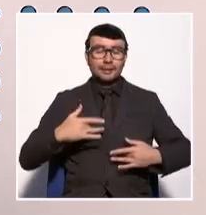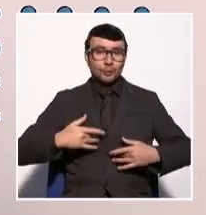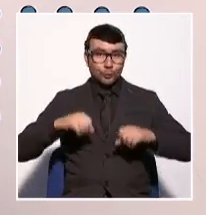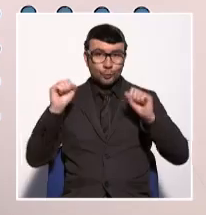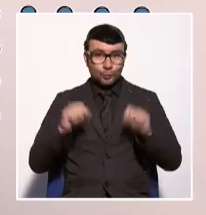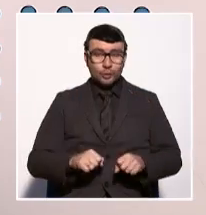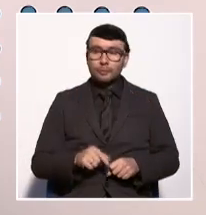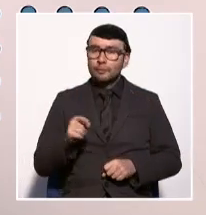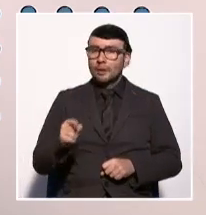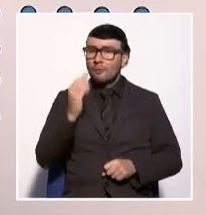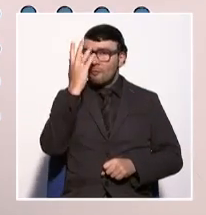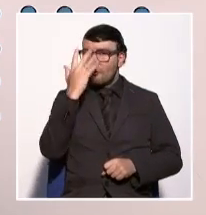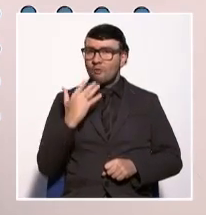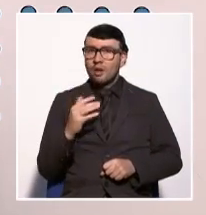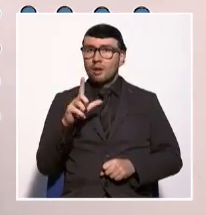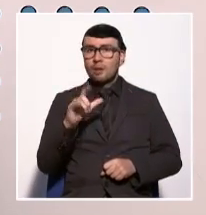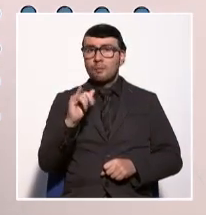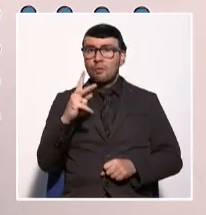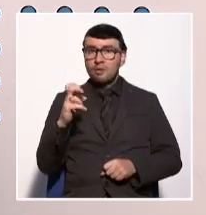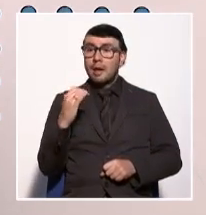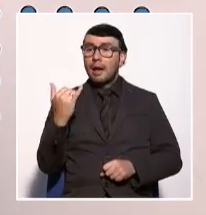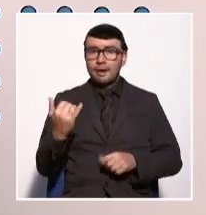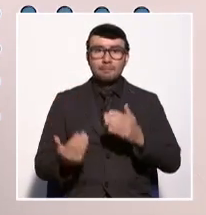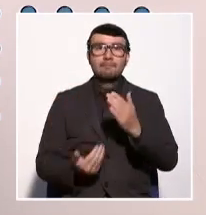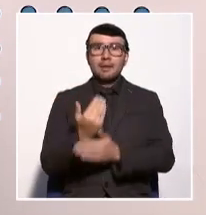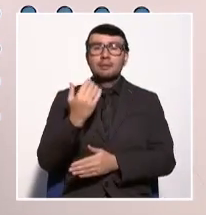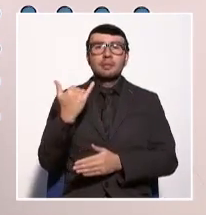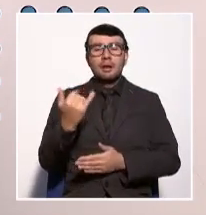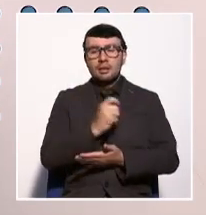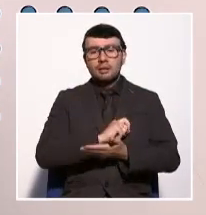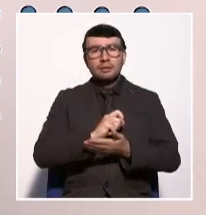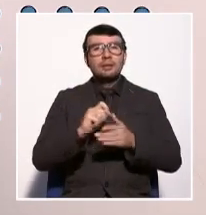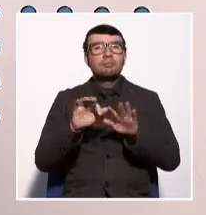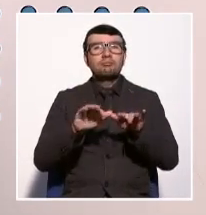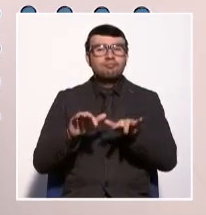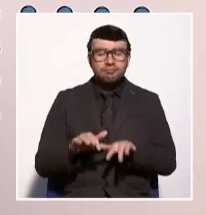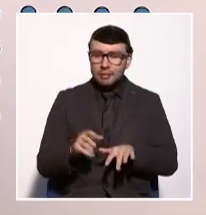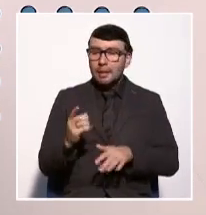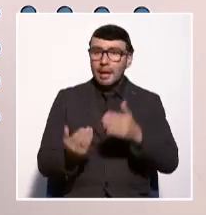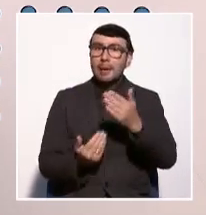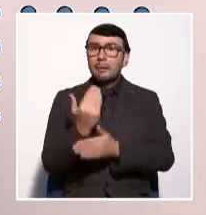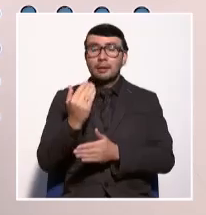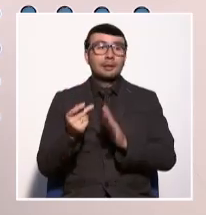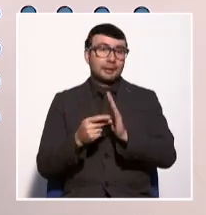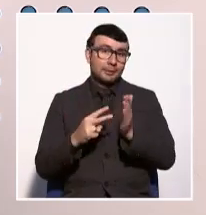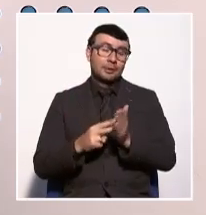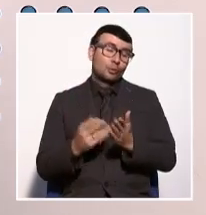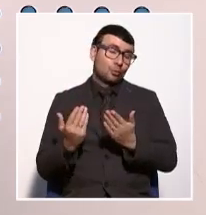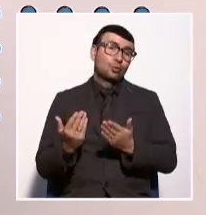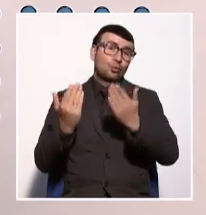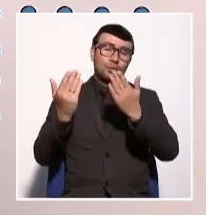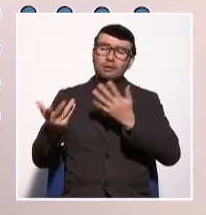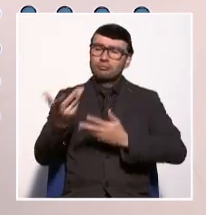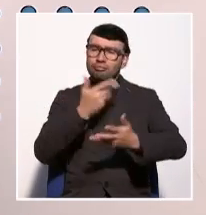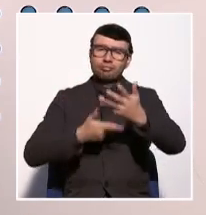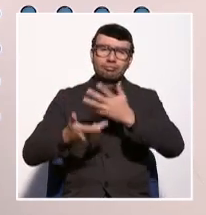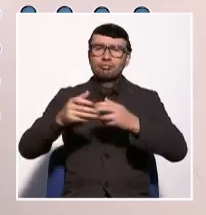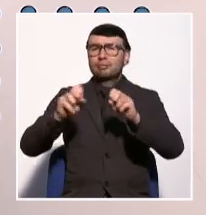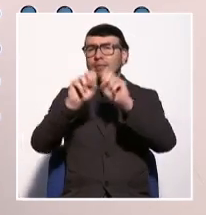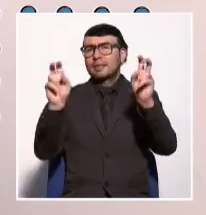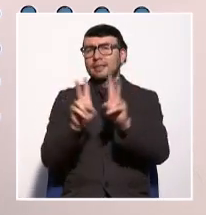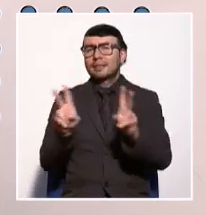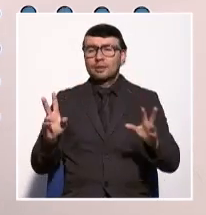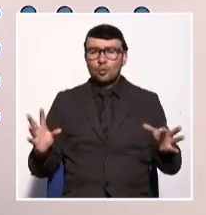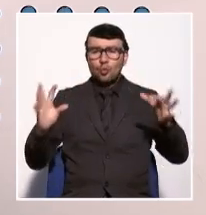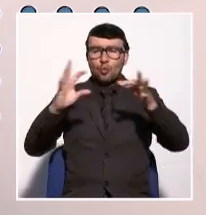lag y medicamentos doctor rojas ya empezaron a escribir quiere decir que bueno es una plataforma de internet que nos une y que